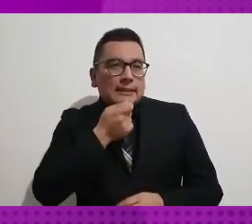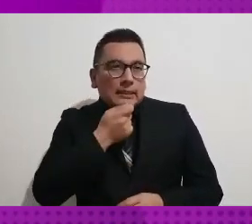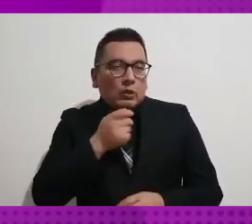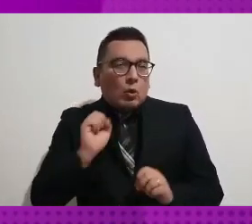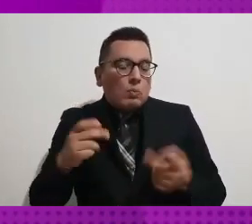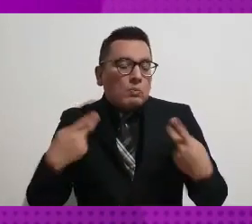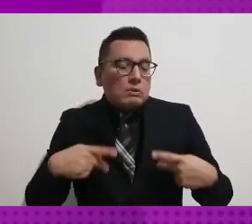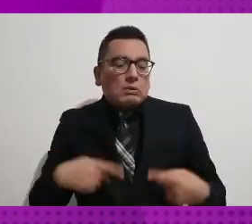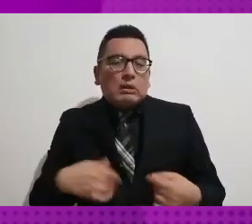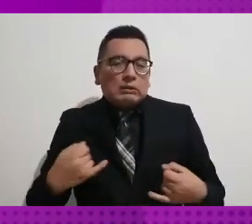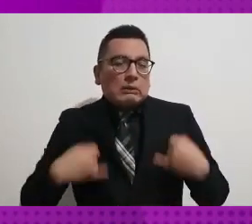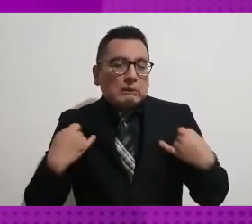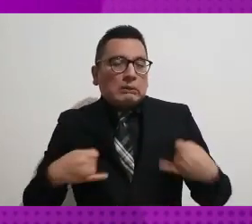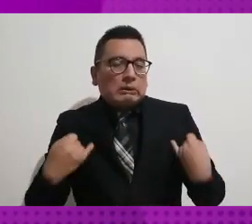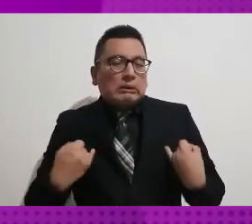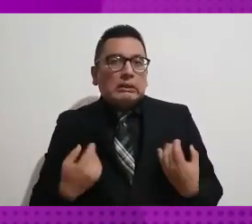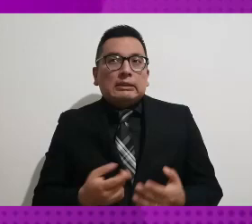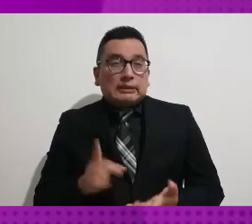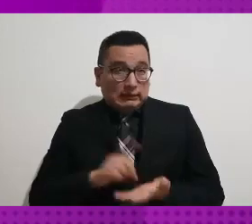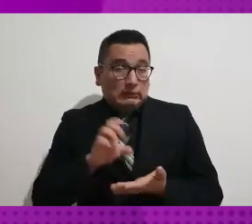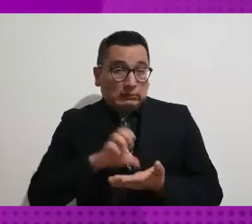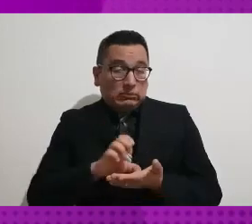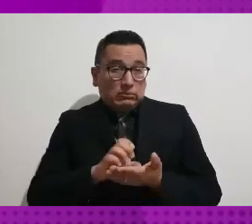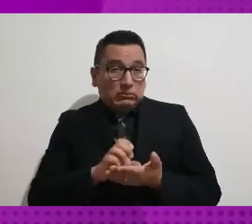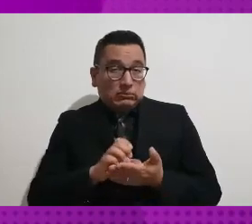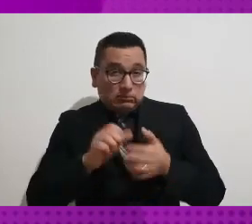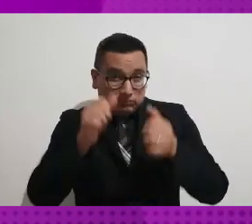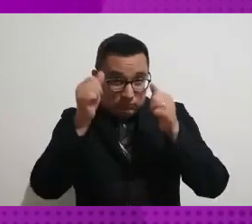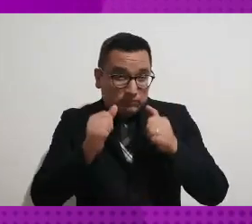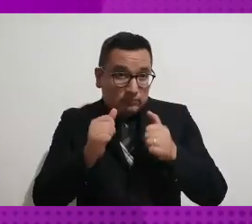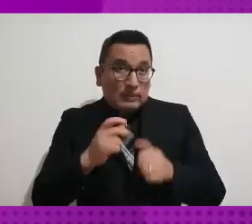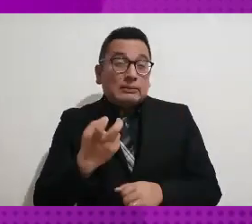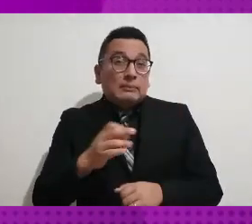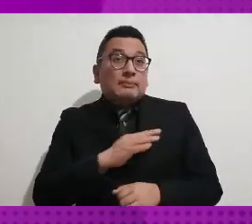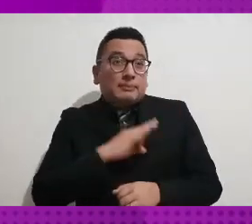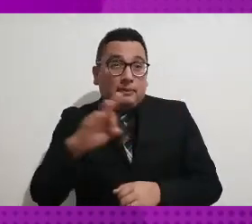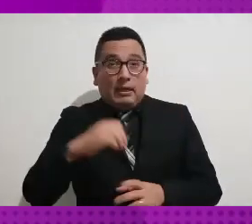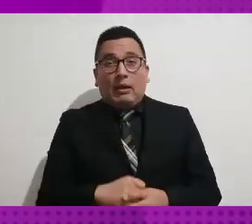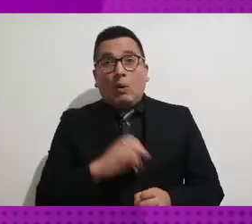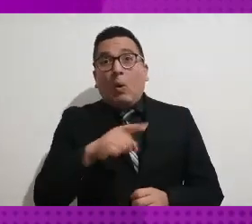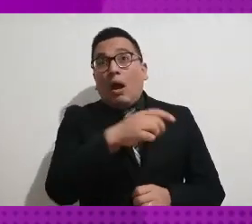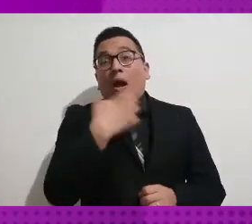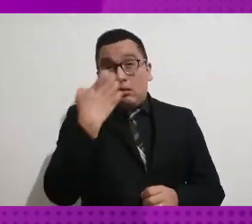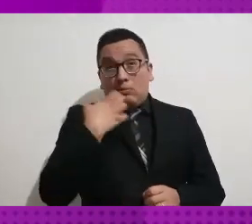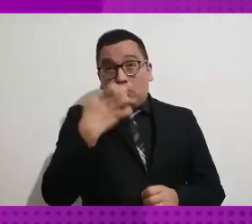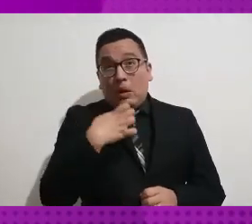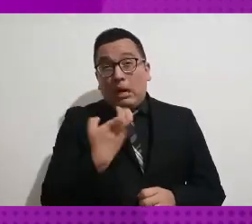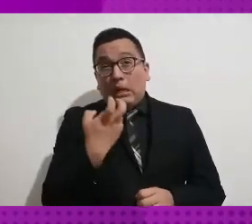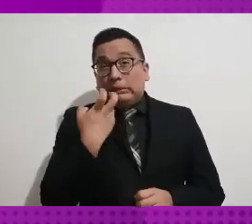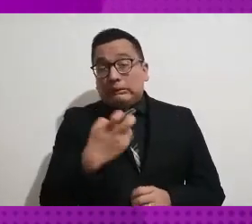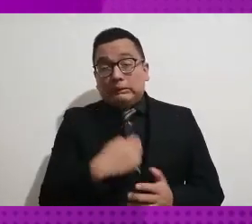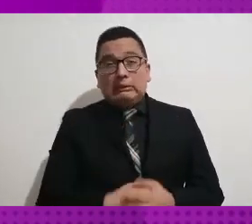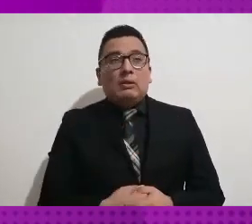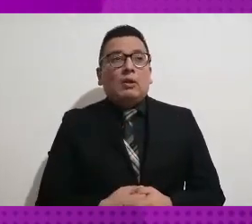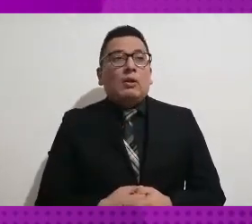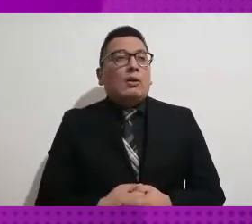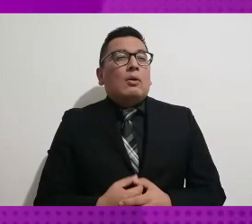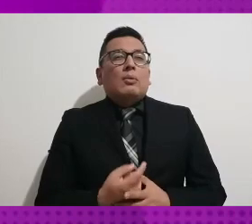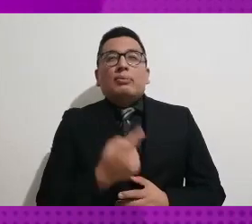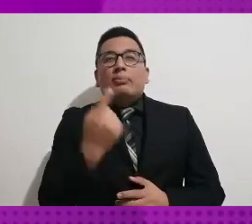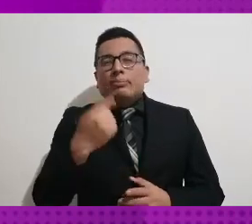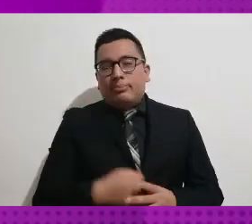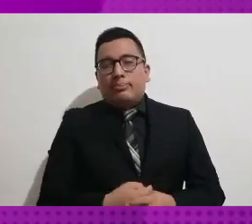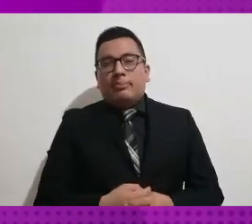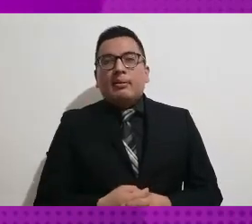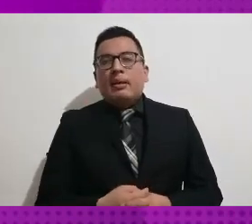tipo de prácticas porque no toman el braille todavía tan en serio. No toman, piensan que al rato van a tener